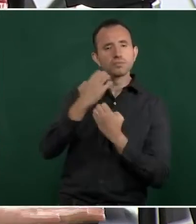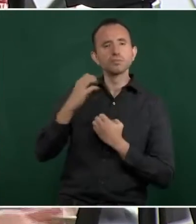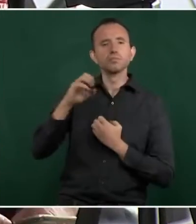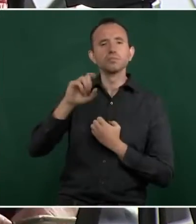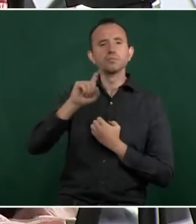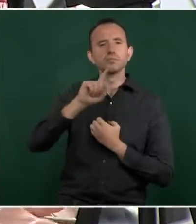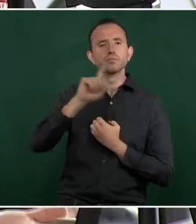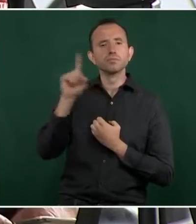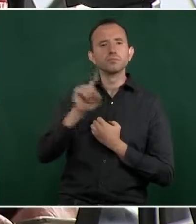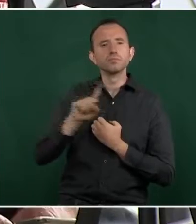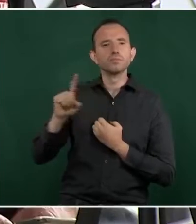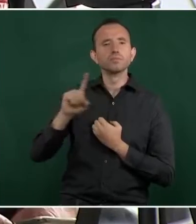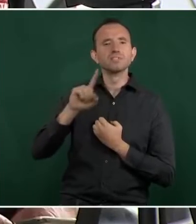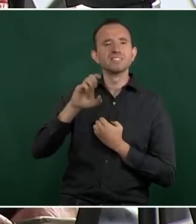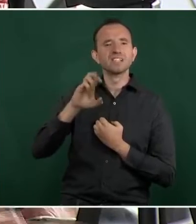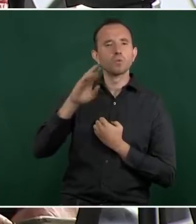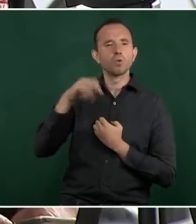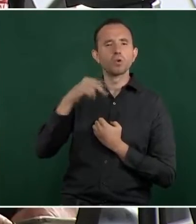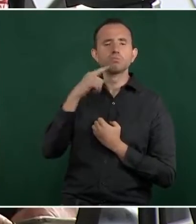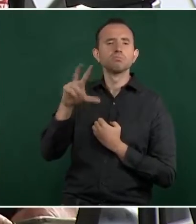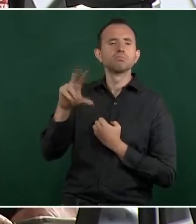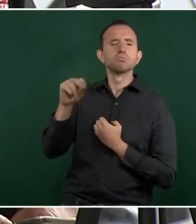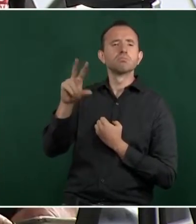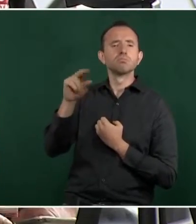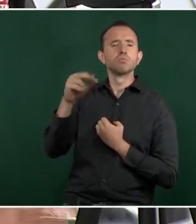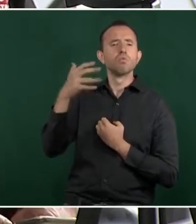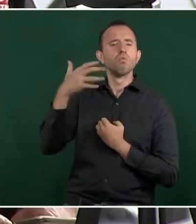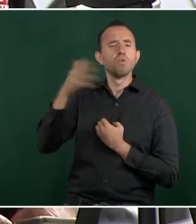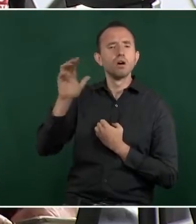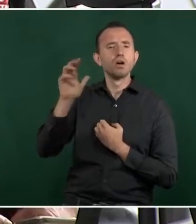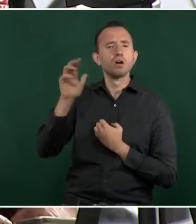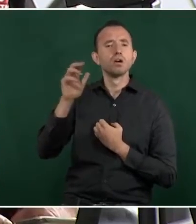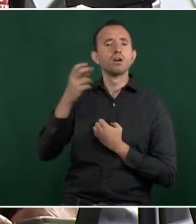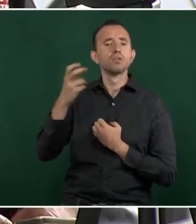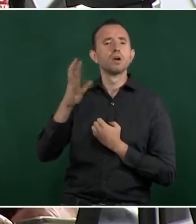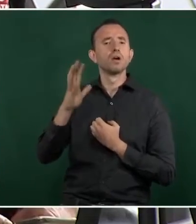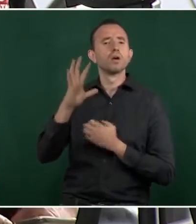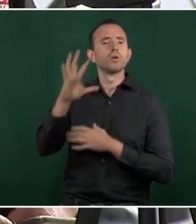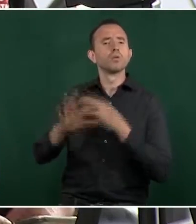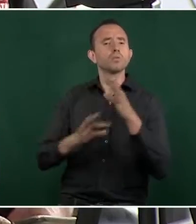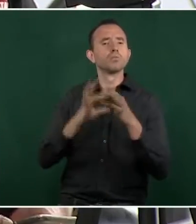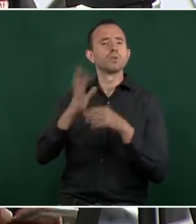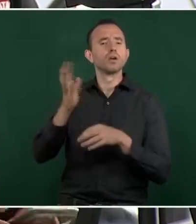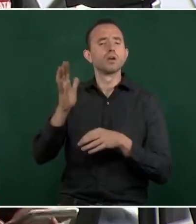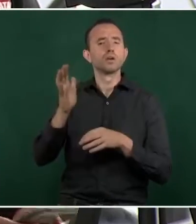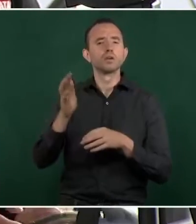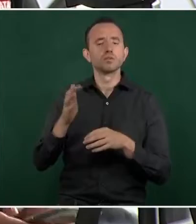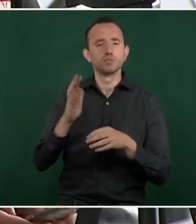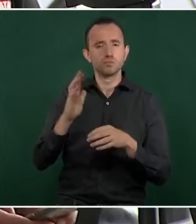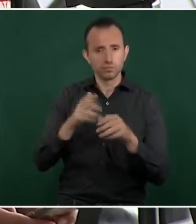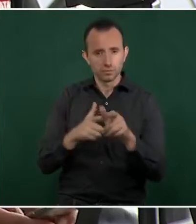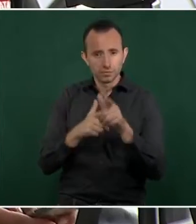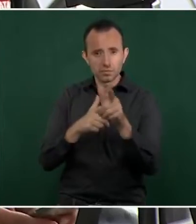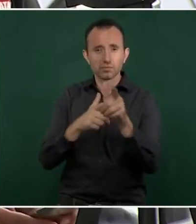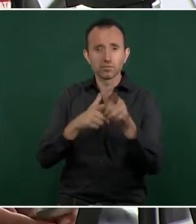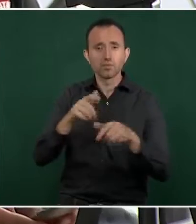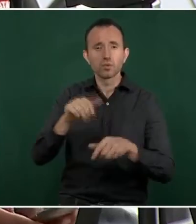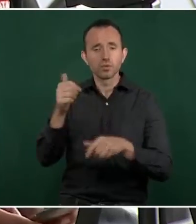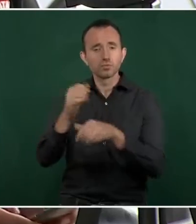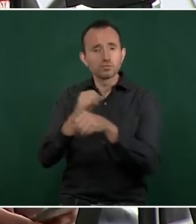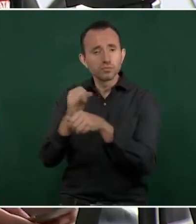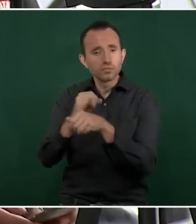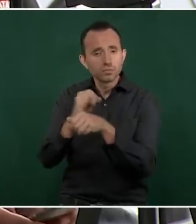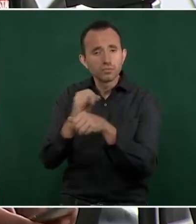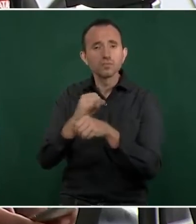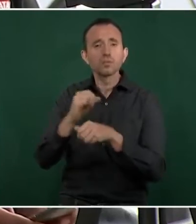estén encarcelados los responsables, presidente, o quedaría cubierto el compromiso? ¿Y qué le dijeron ayer los papás de los